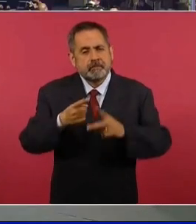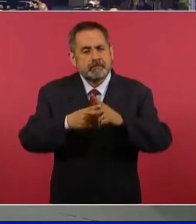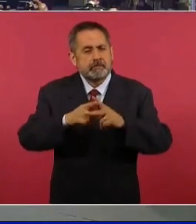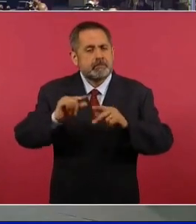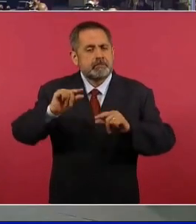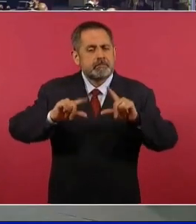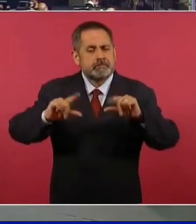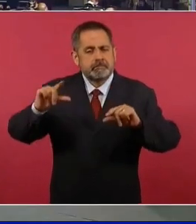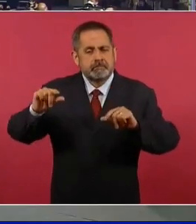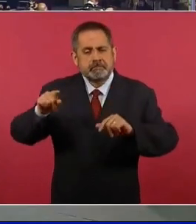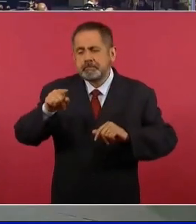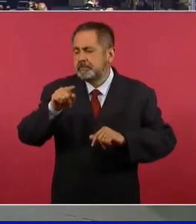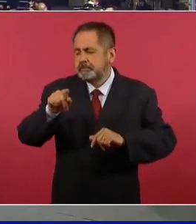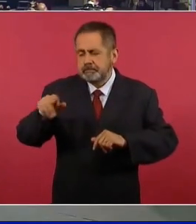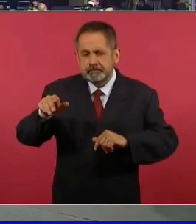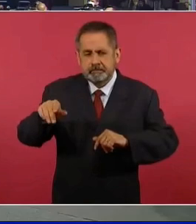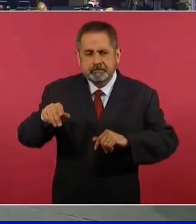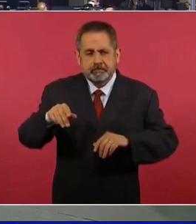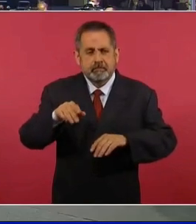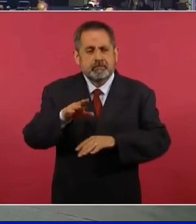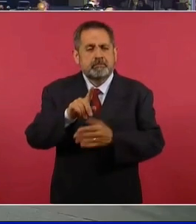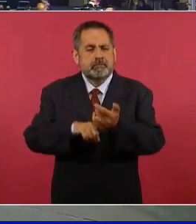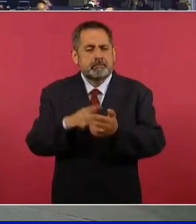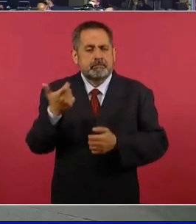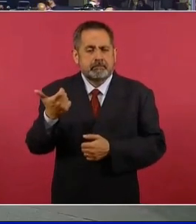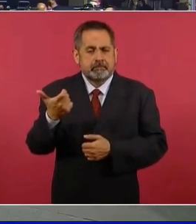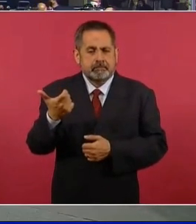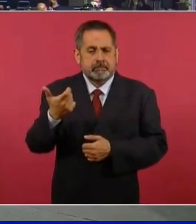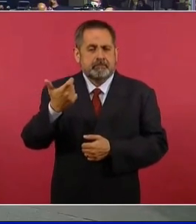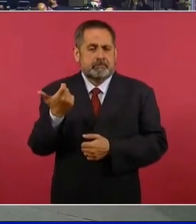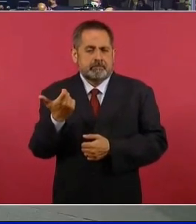gráfica del peso?